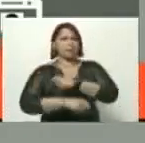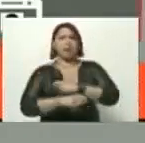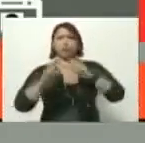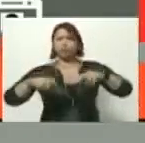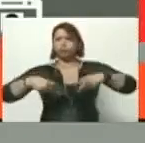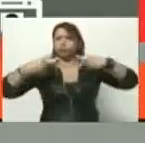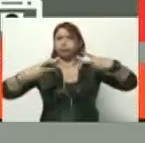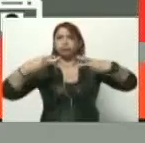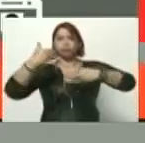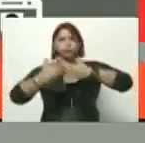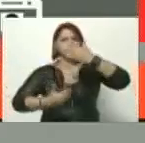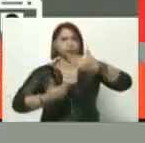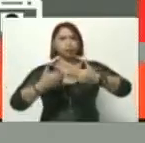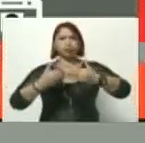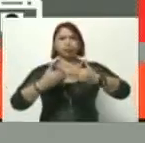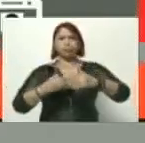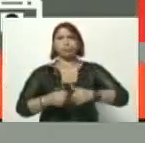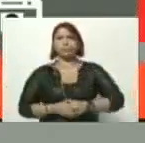renovar, para avanzar.